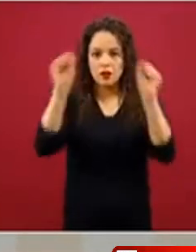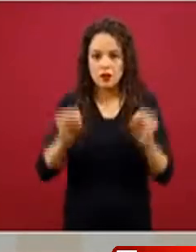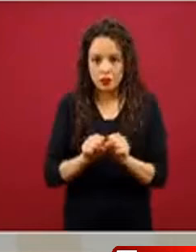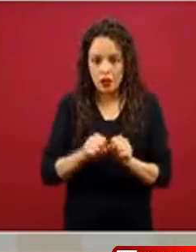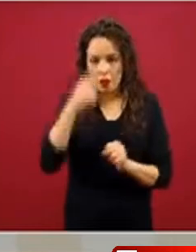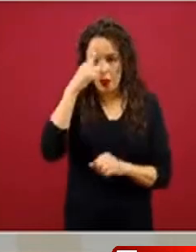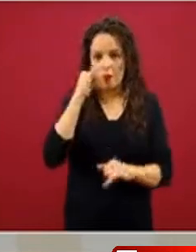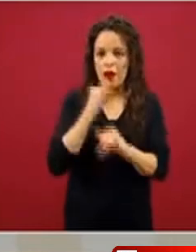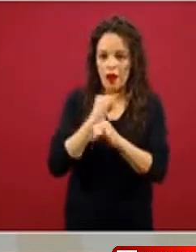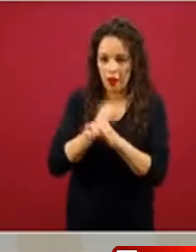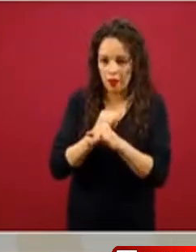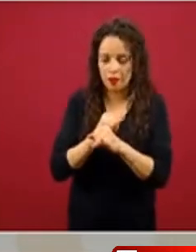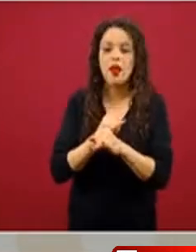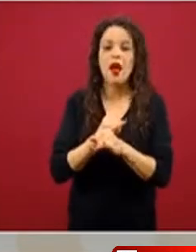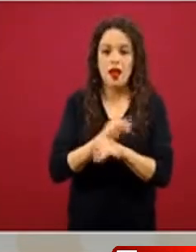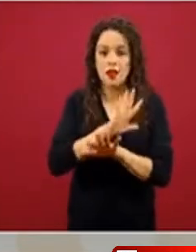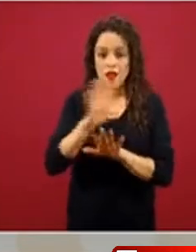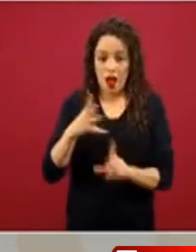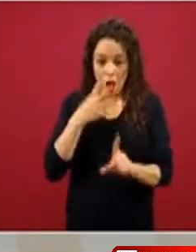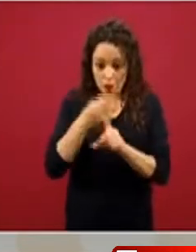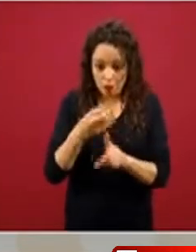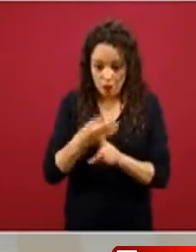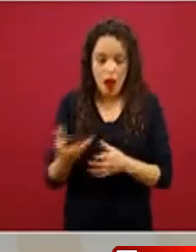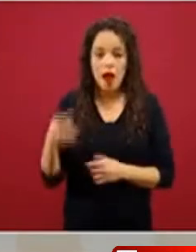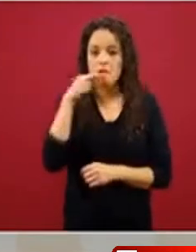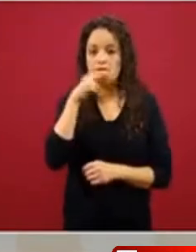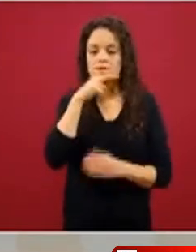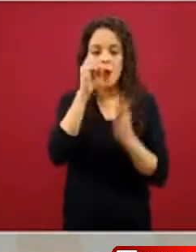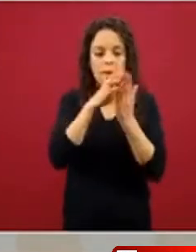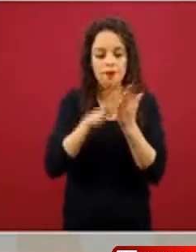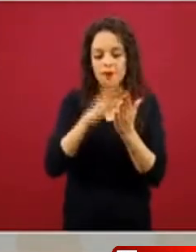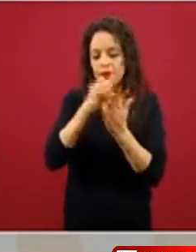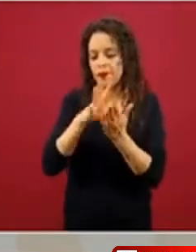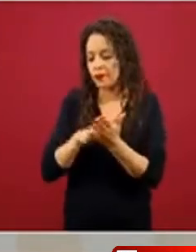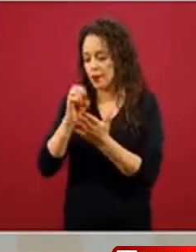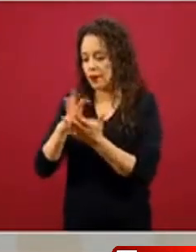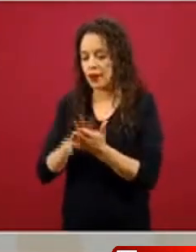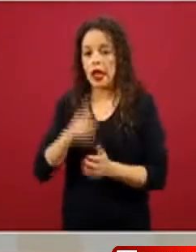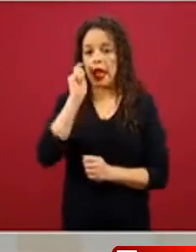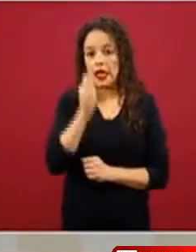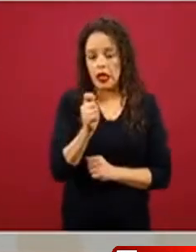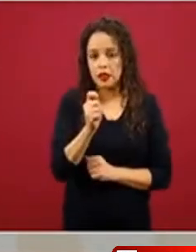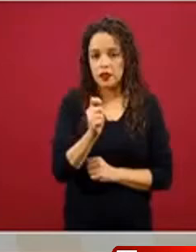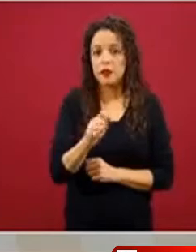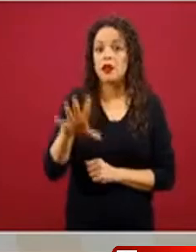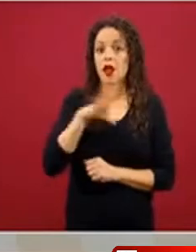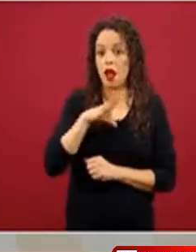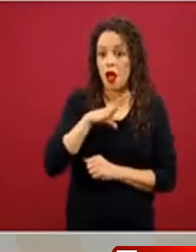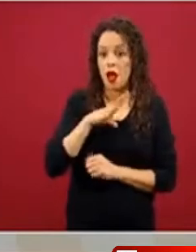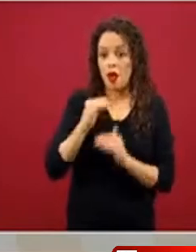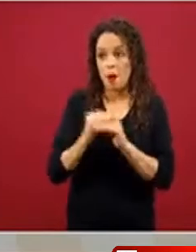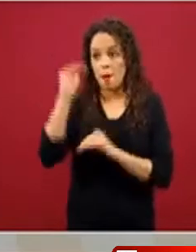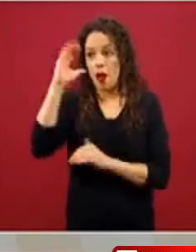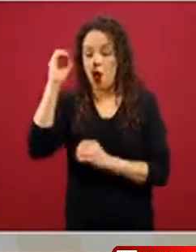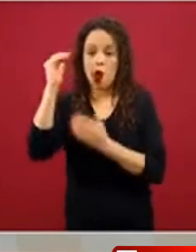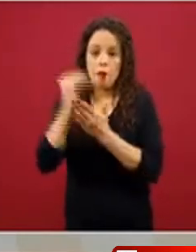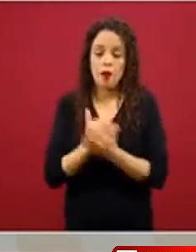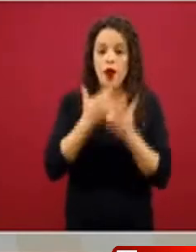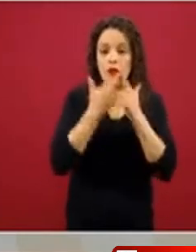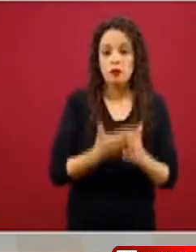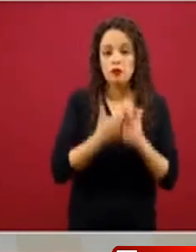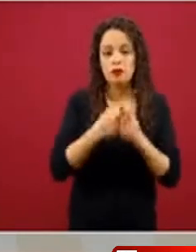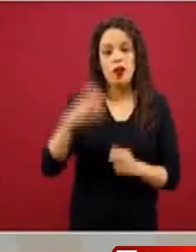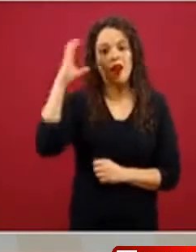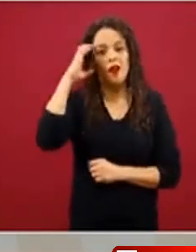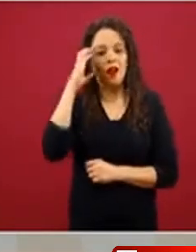resuelve y enseguida se documenta que existe mayor o menor disponibilidad de camas, y eso